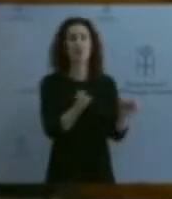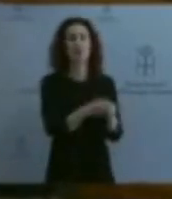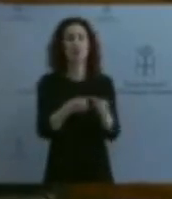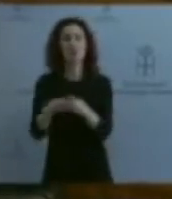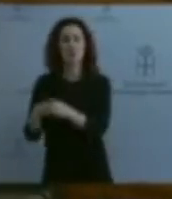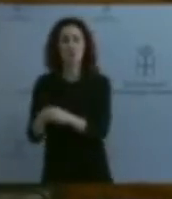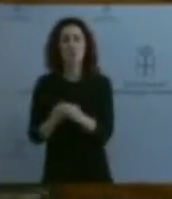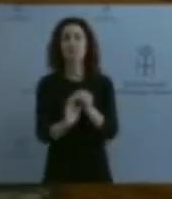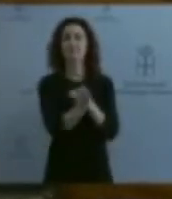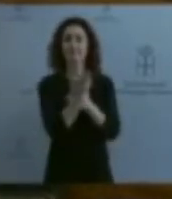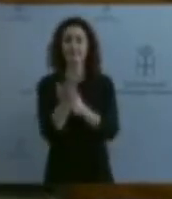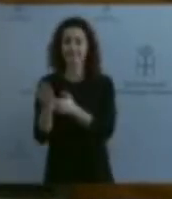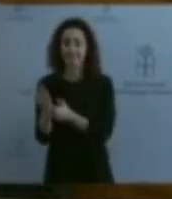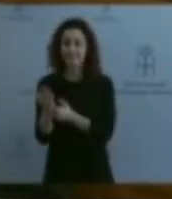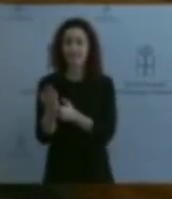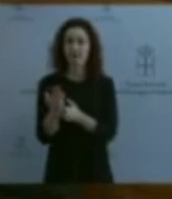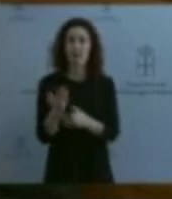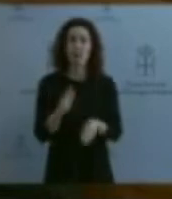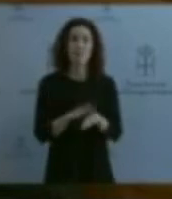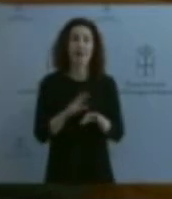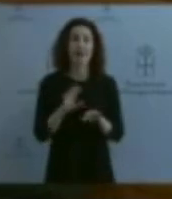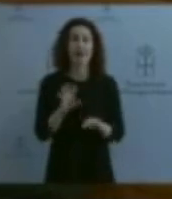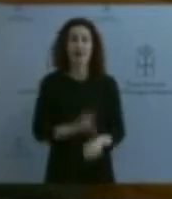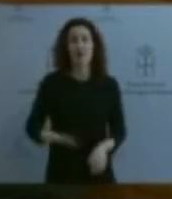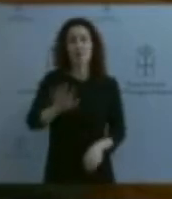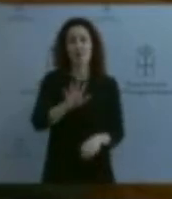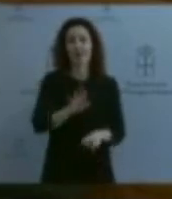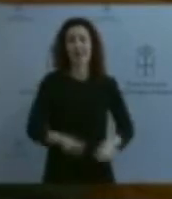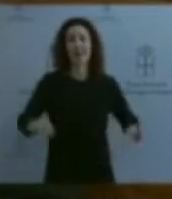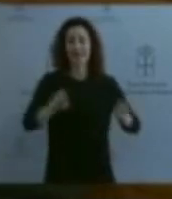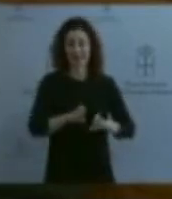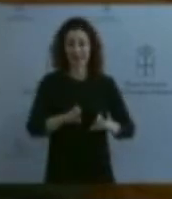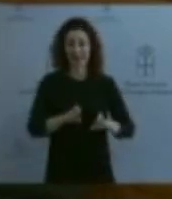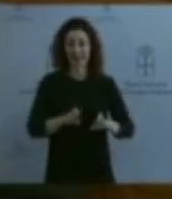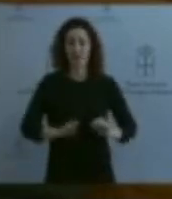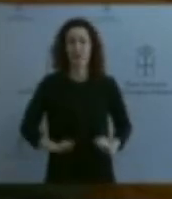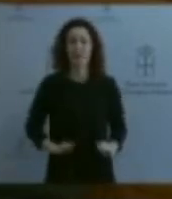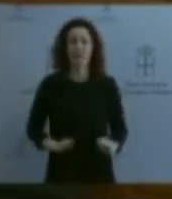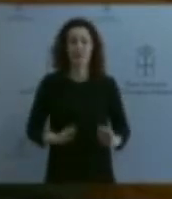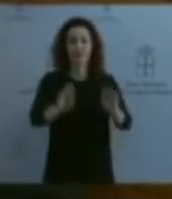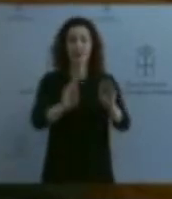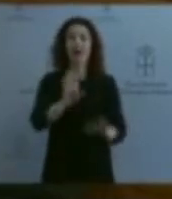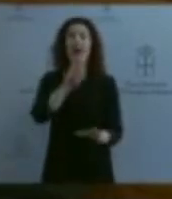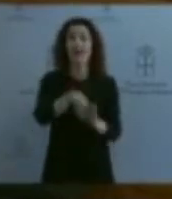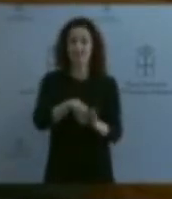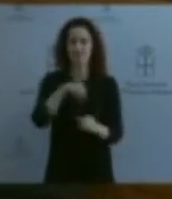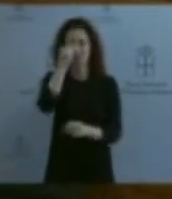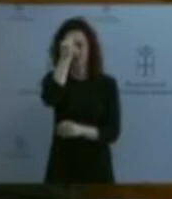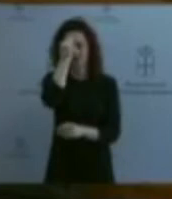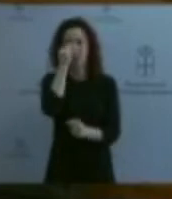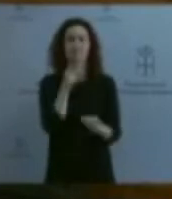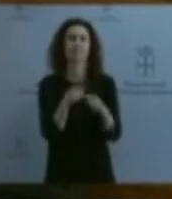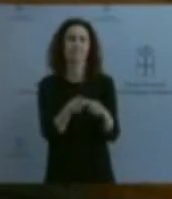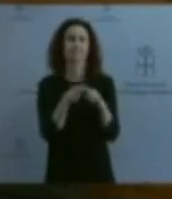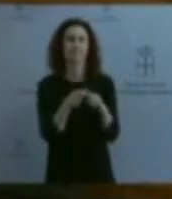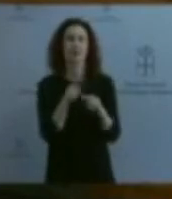pactos nacionales de reconstrucción y en ese espíritu, desde luego, lo que le puedo decir es que siento y comparto esa preocupación. En el caso de Alcoa